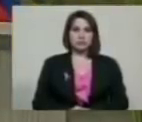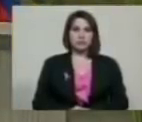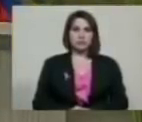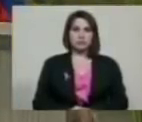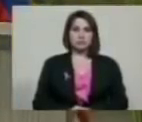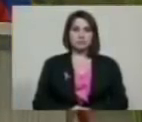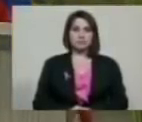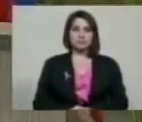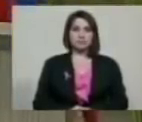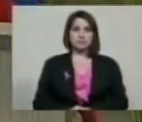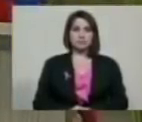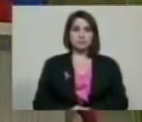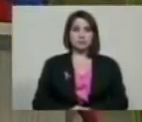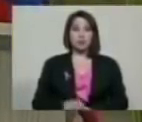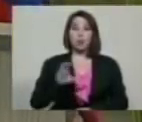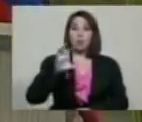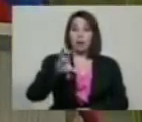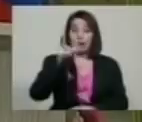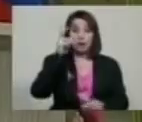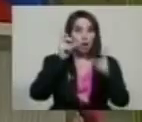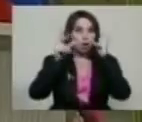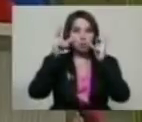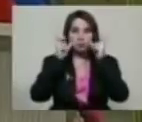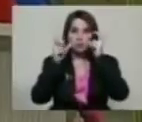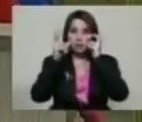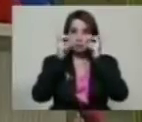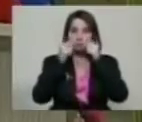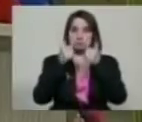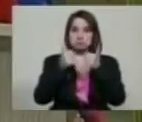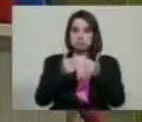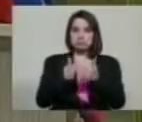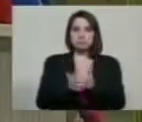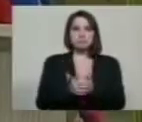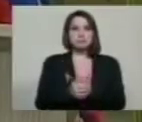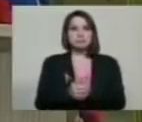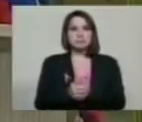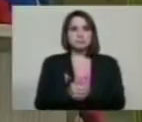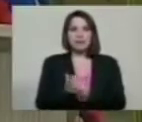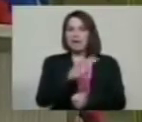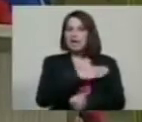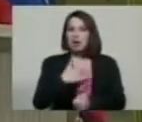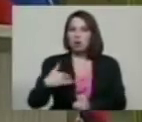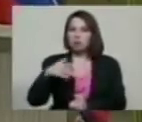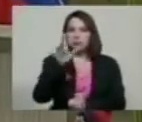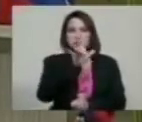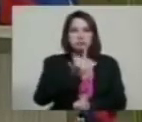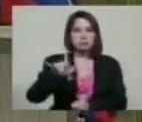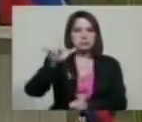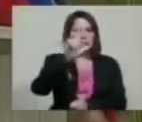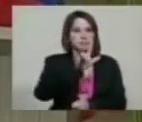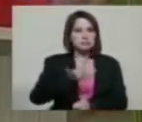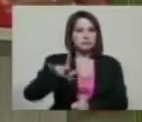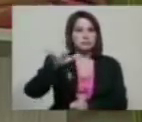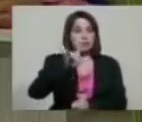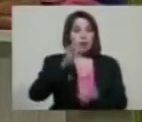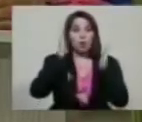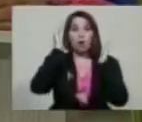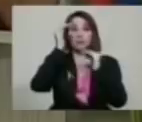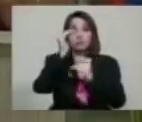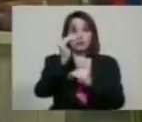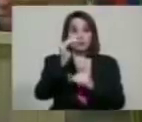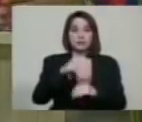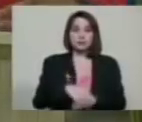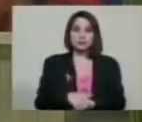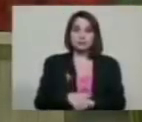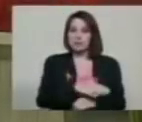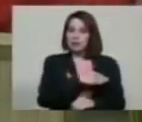A un país que los escucha, a un país que los quiere y los atiende, a un país que quiere